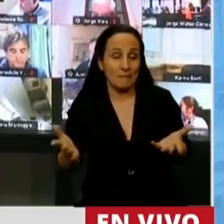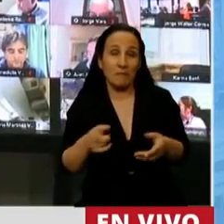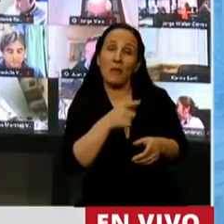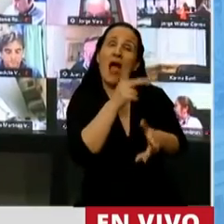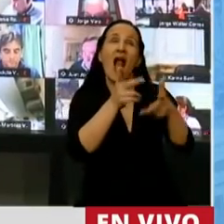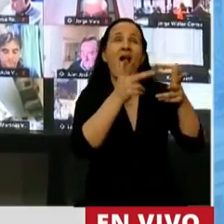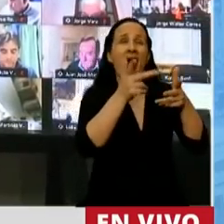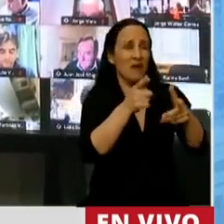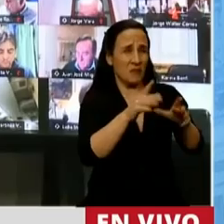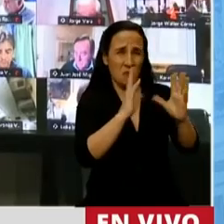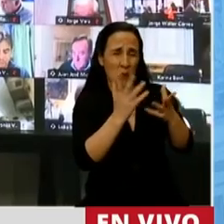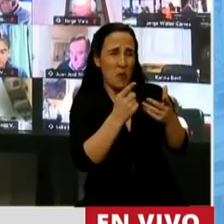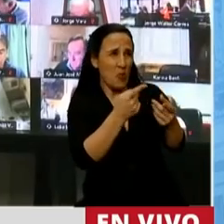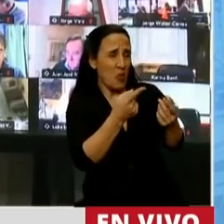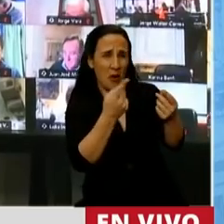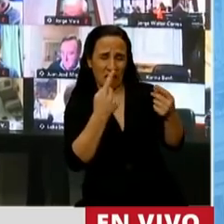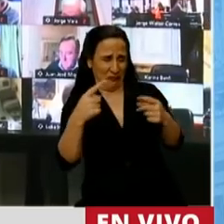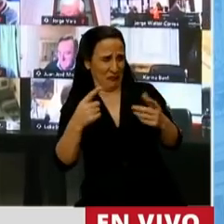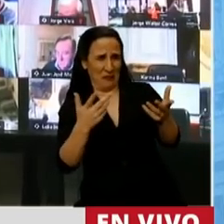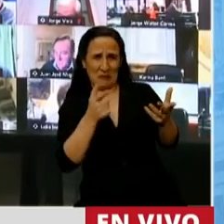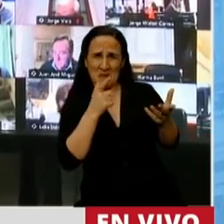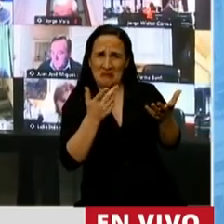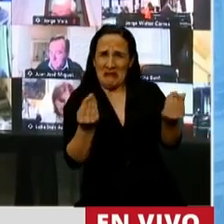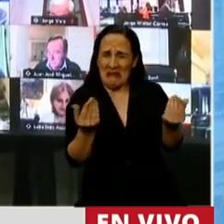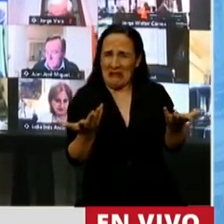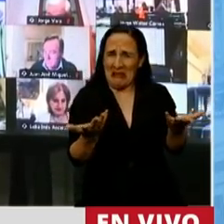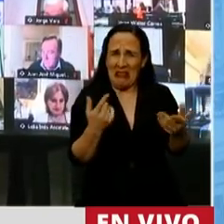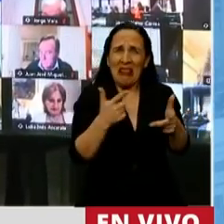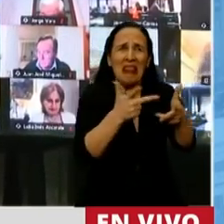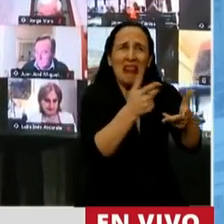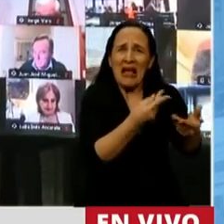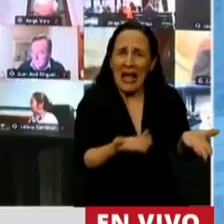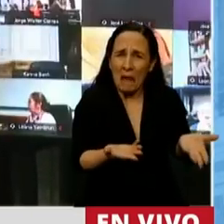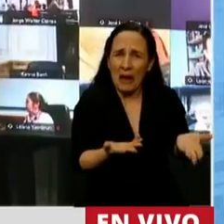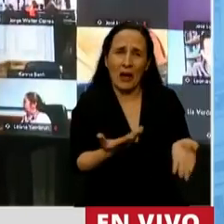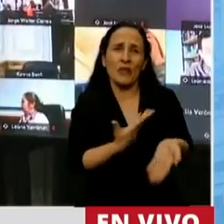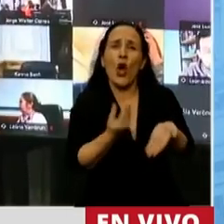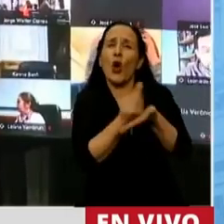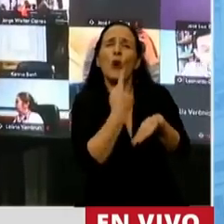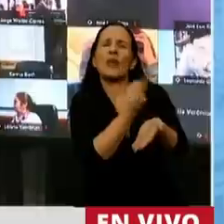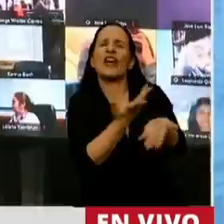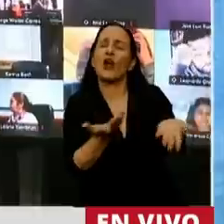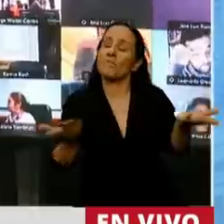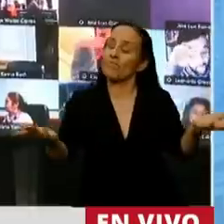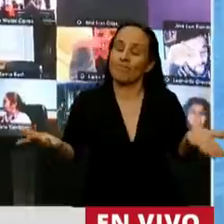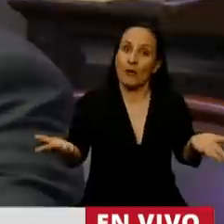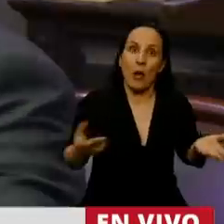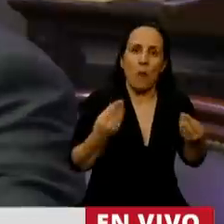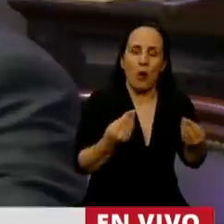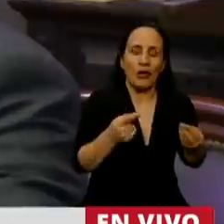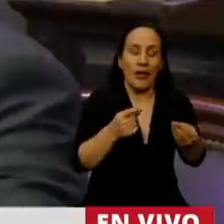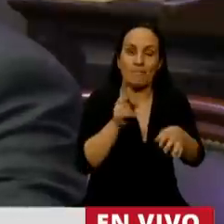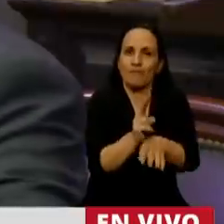mundo paralelo no se sabe de qué están hablando qué dice el gobierno el gobierno dice que fue para evitar una catástrofe